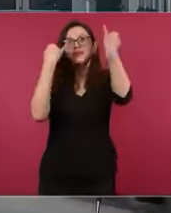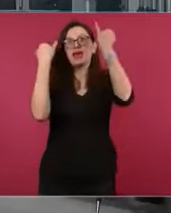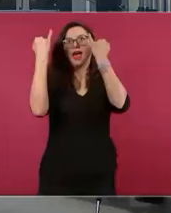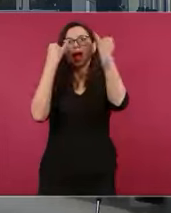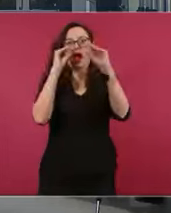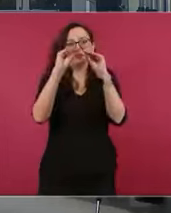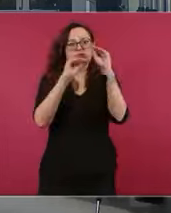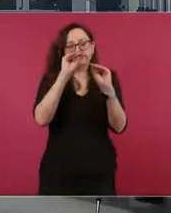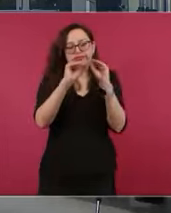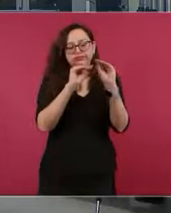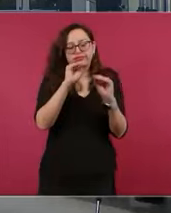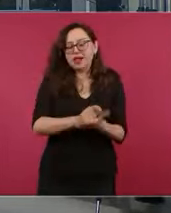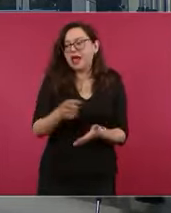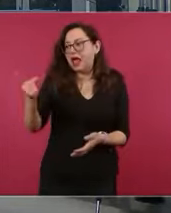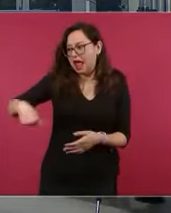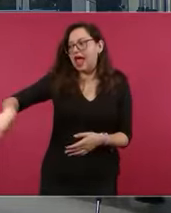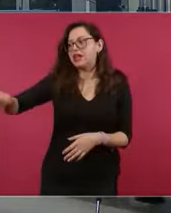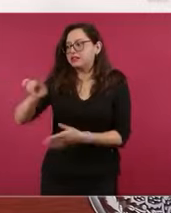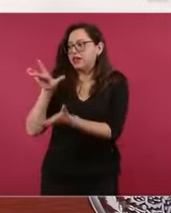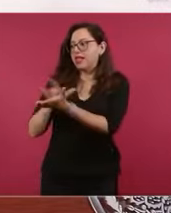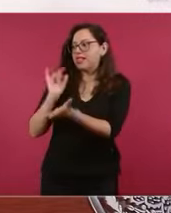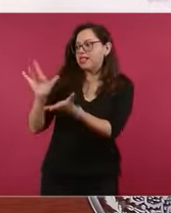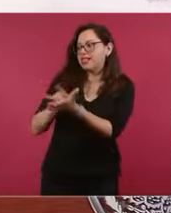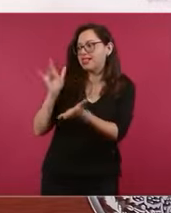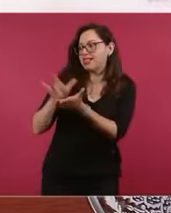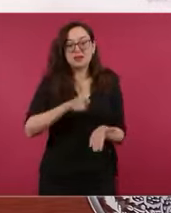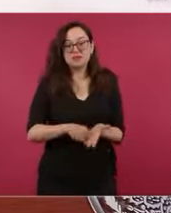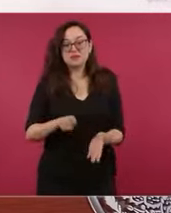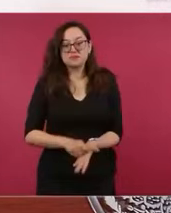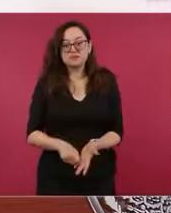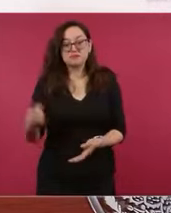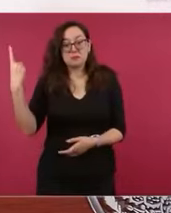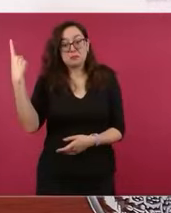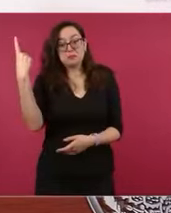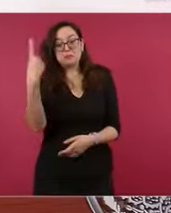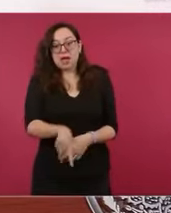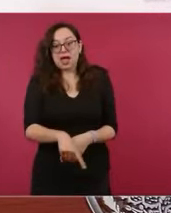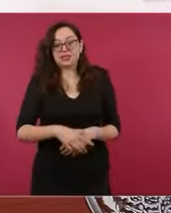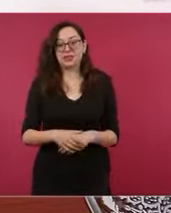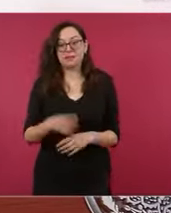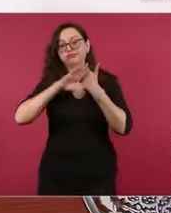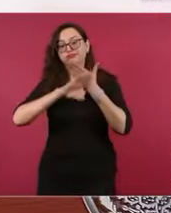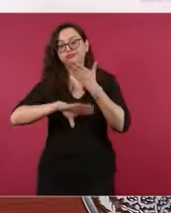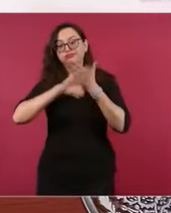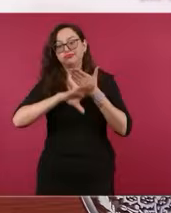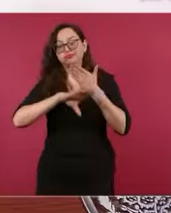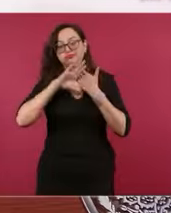al servicio de nuestros detractores.